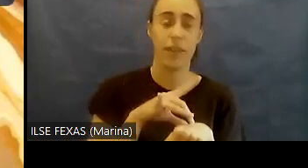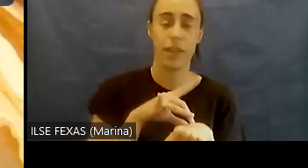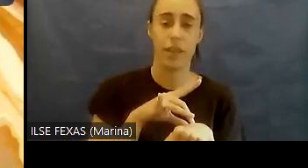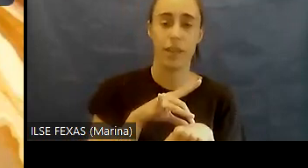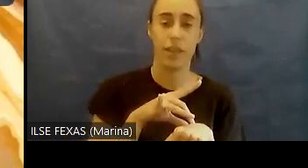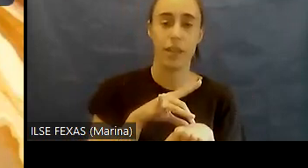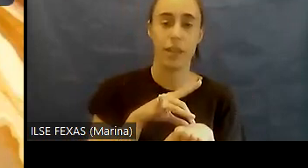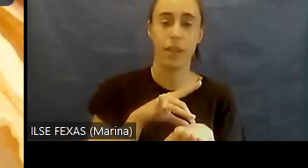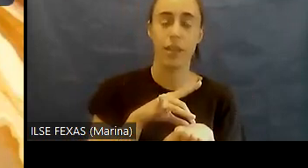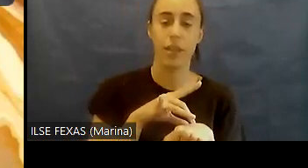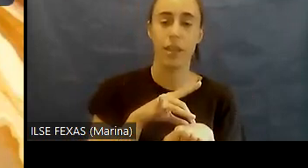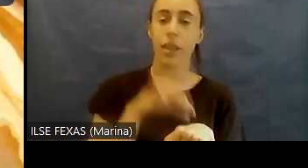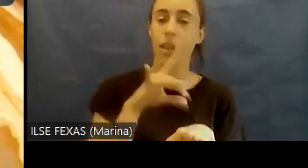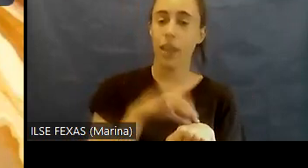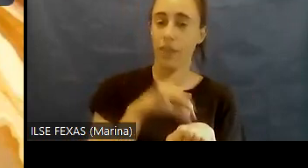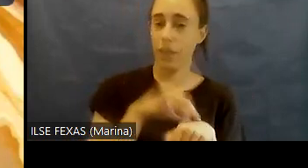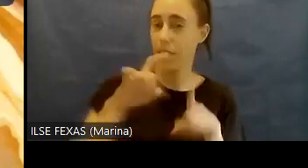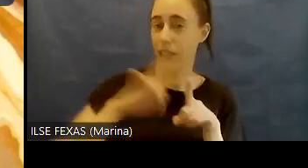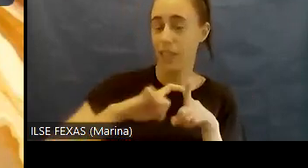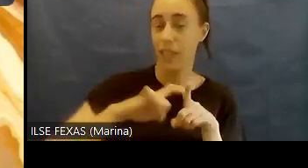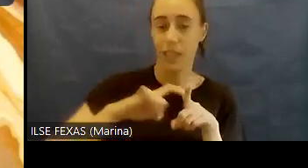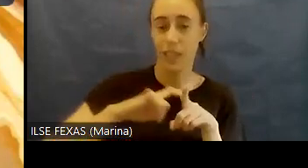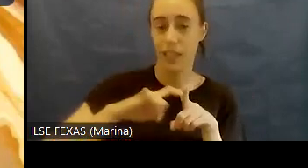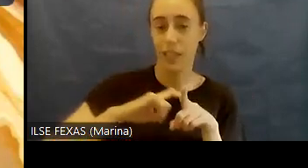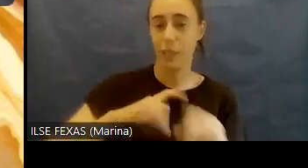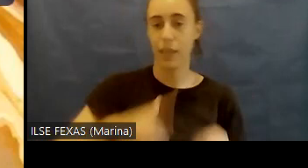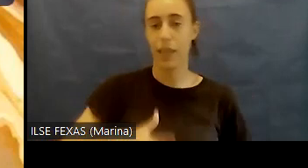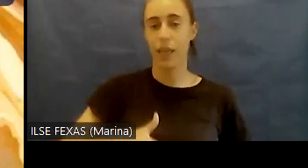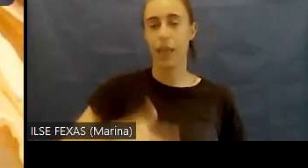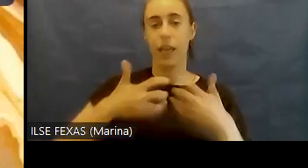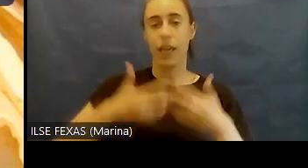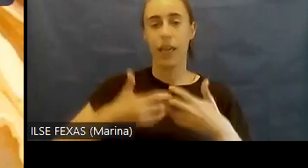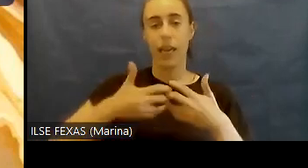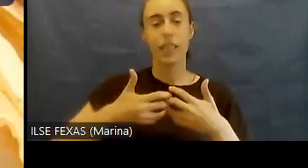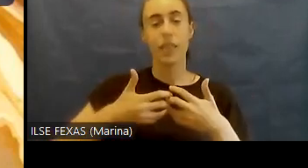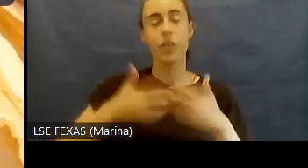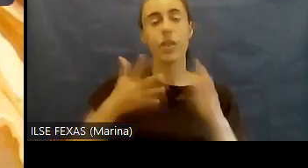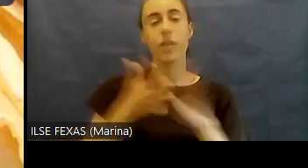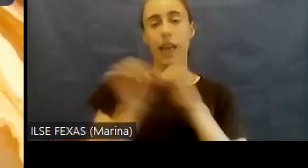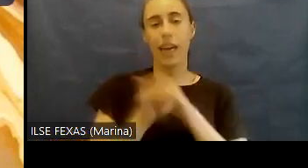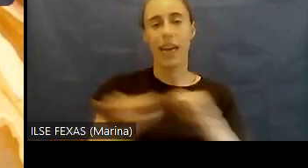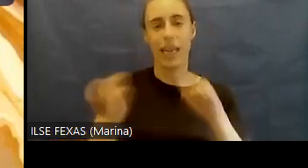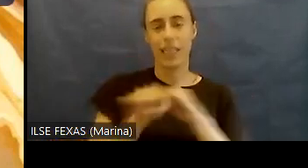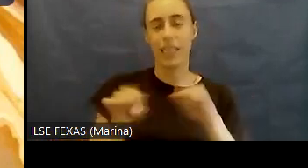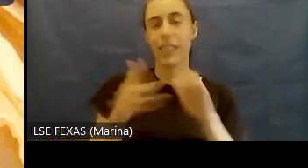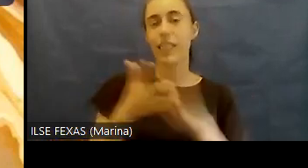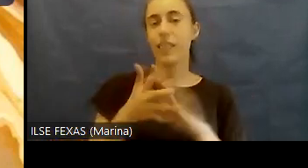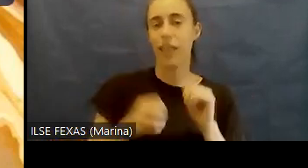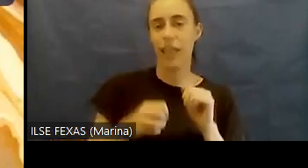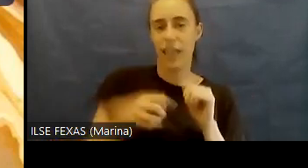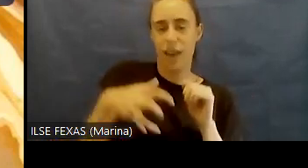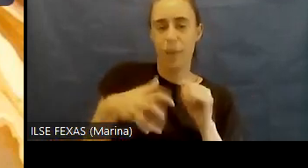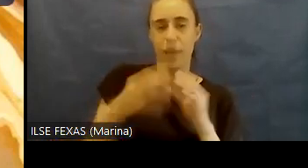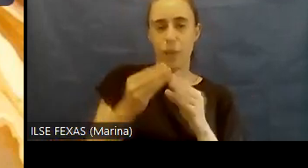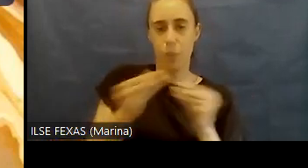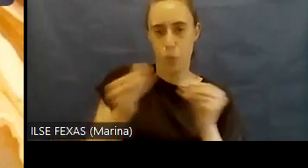patología que suele aparecer, que tenemos a nivel gástrico, es la gastritis, es la inflamación de la mucosa gástrica, que puede